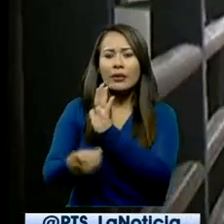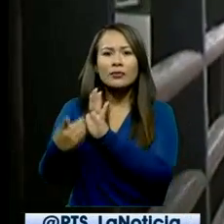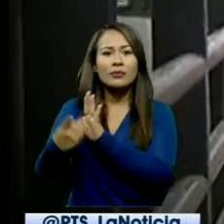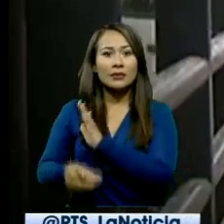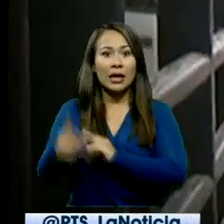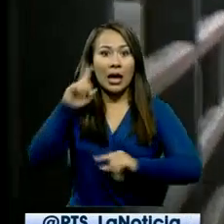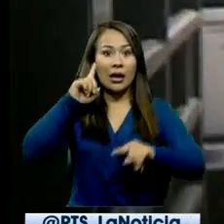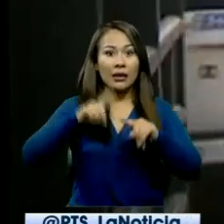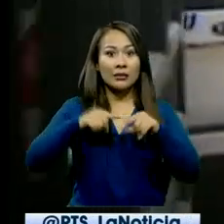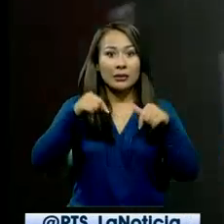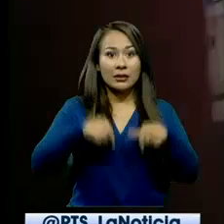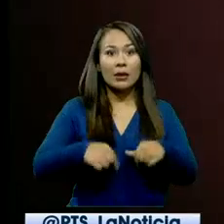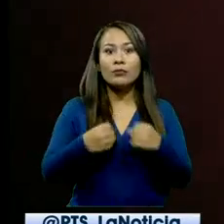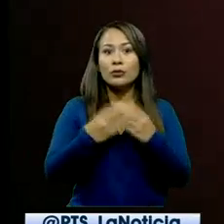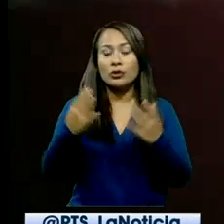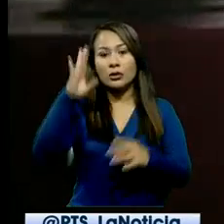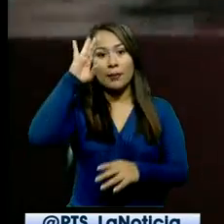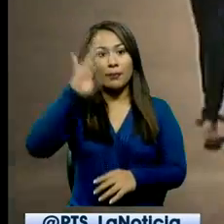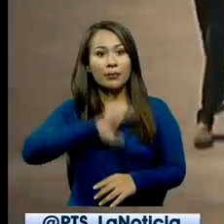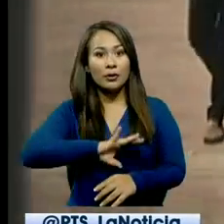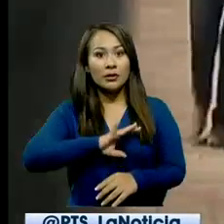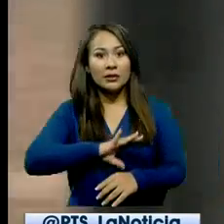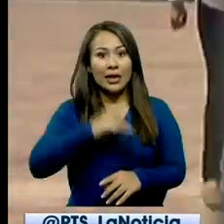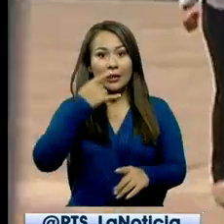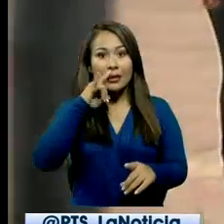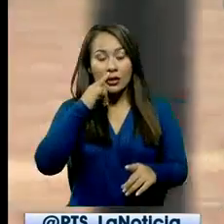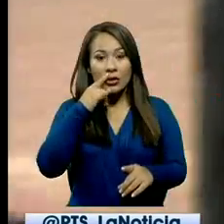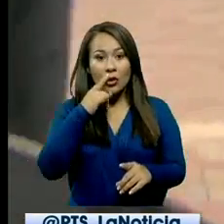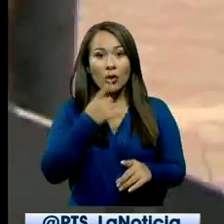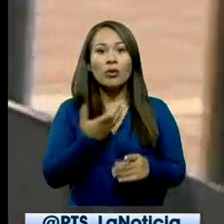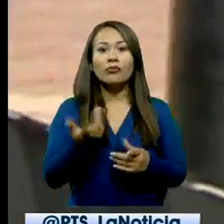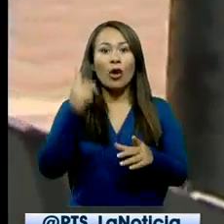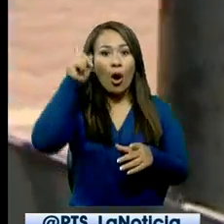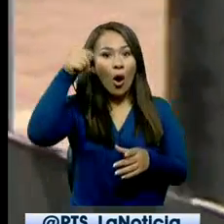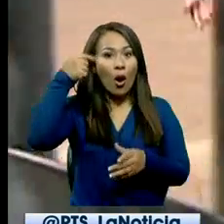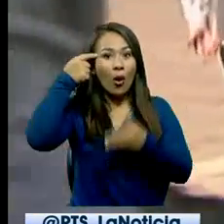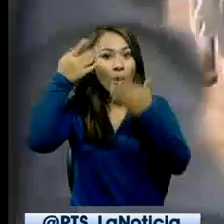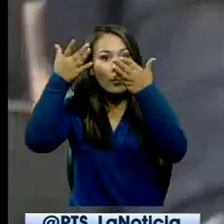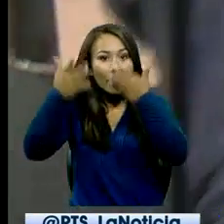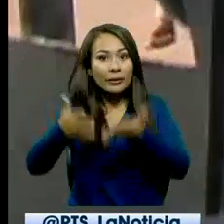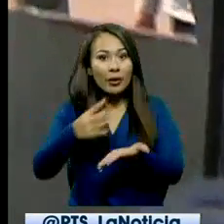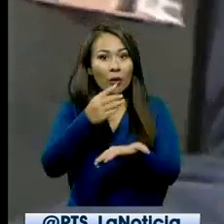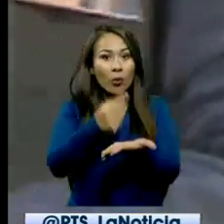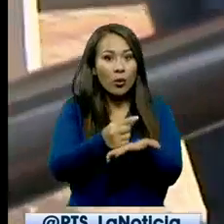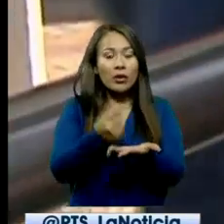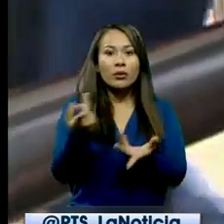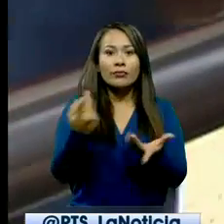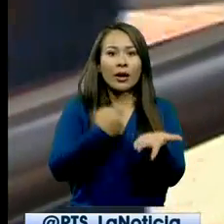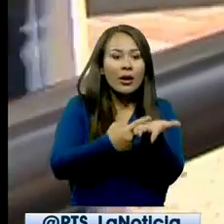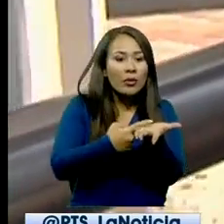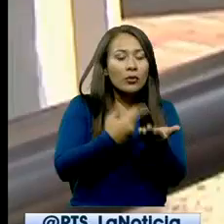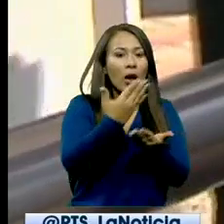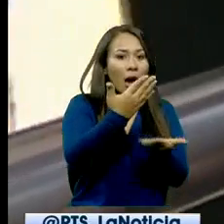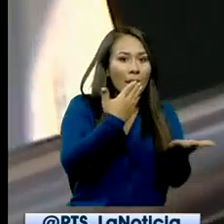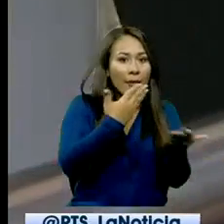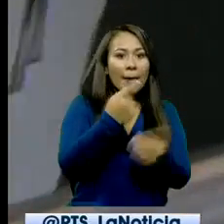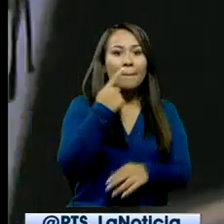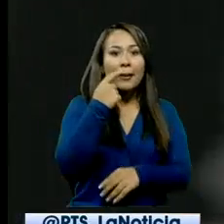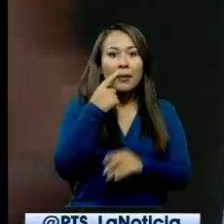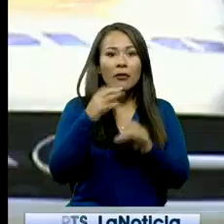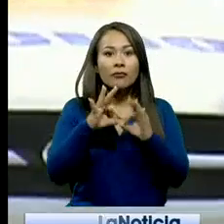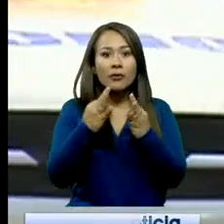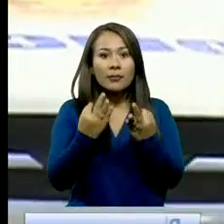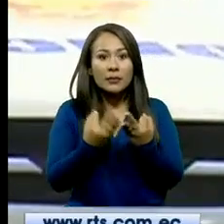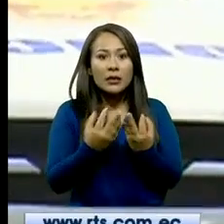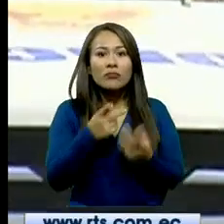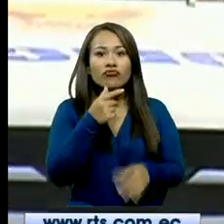Hasta allí llegaron policías de la DINAPEN y el gobernador del Guayas, que mantuvo una larga reunión con padres de familia de los niños que habrían